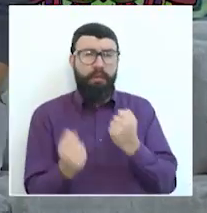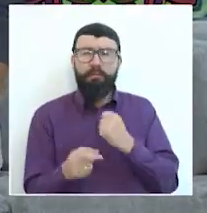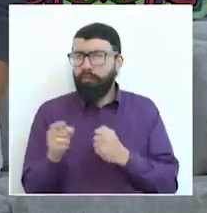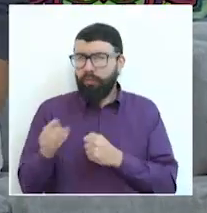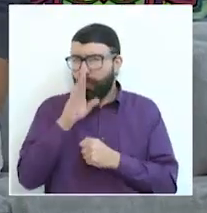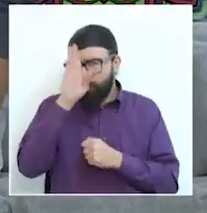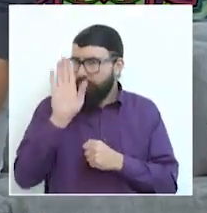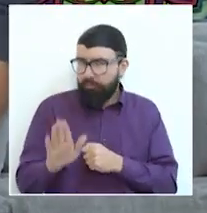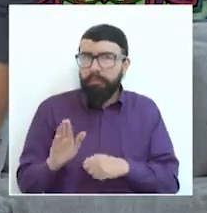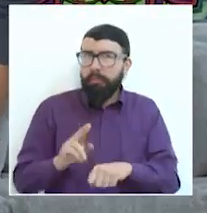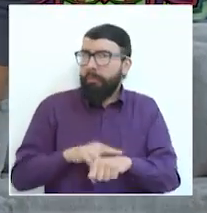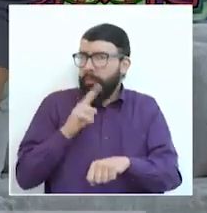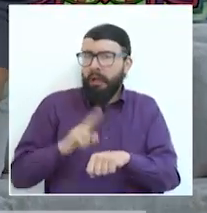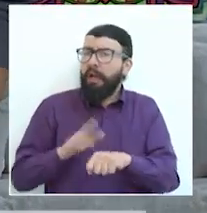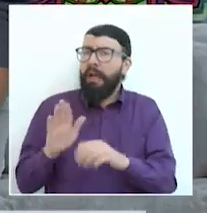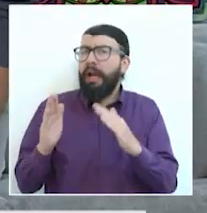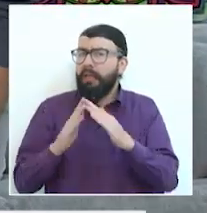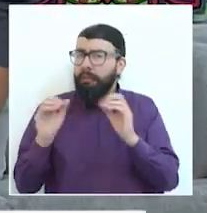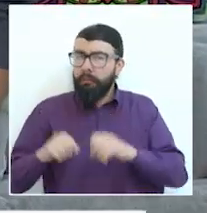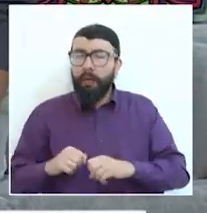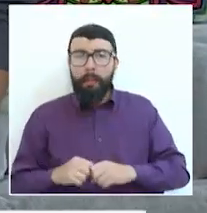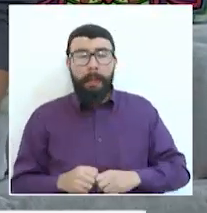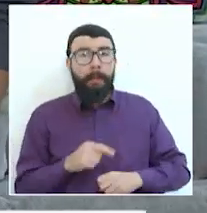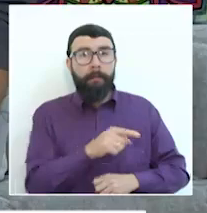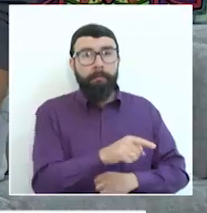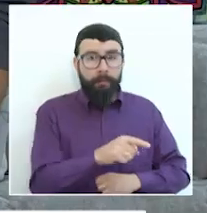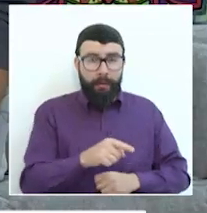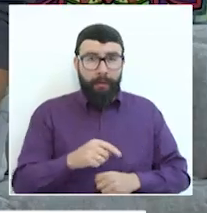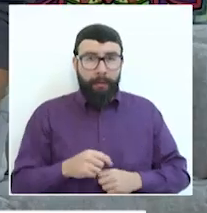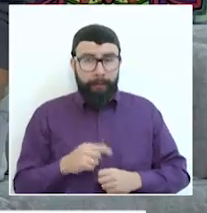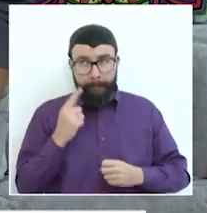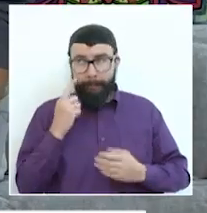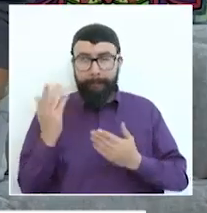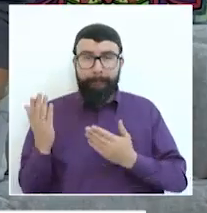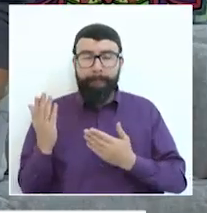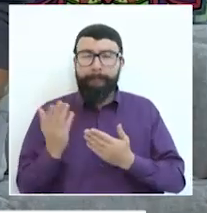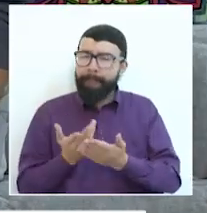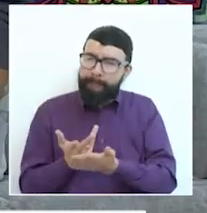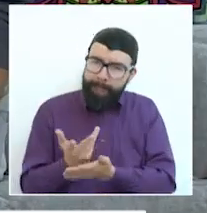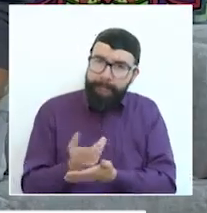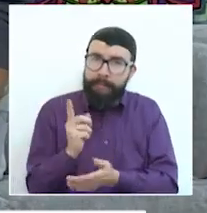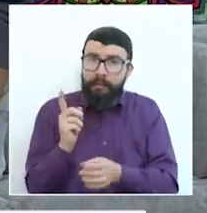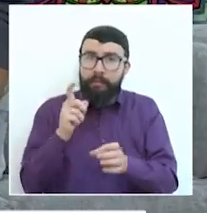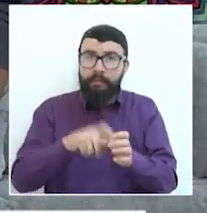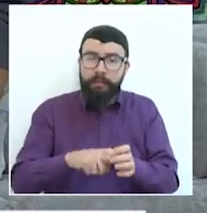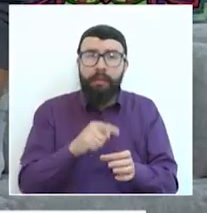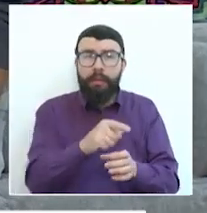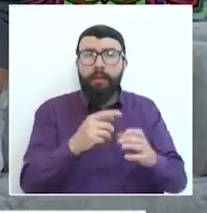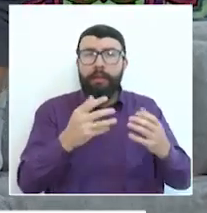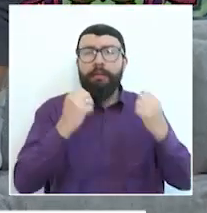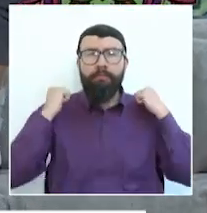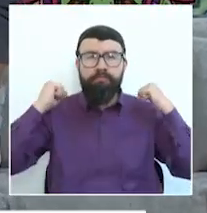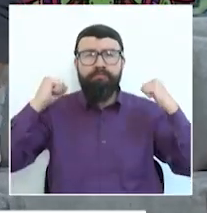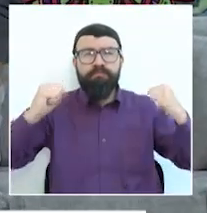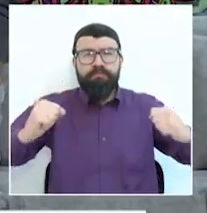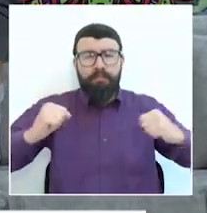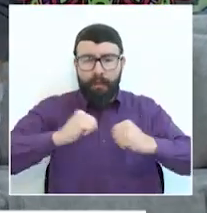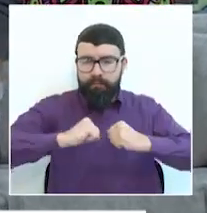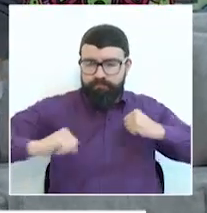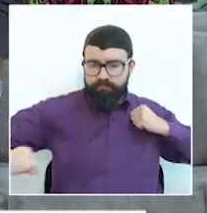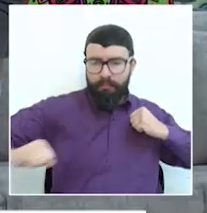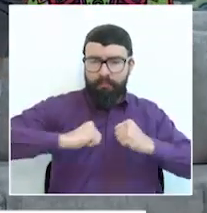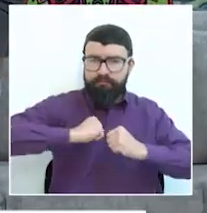diaria. Exactamente, y la mayoría de los movimientos o estos movimientos que vamos a prescribir aquí son con cauchitos o se pueden hacer sin peso,